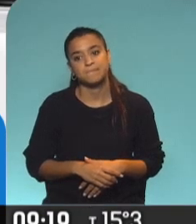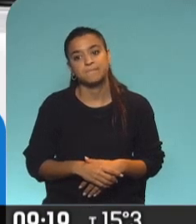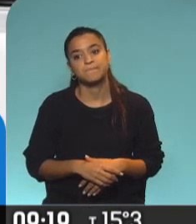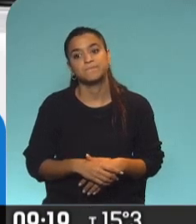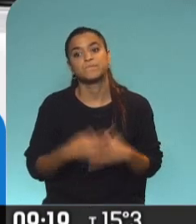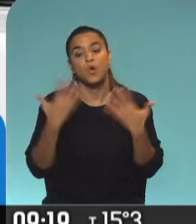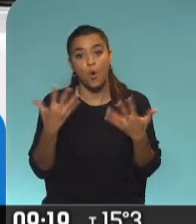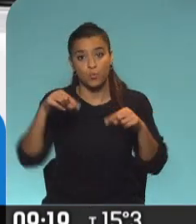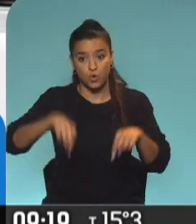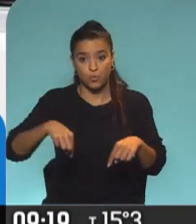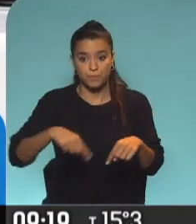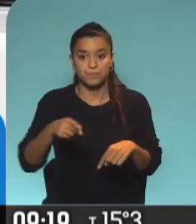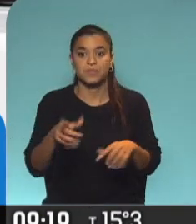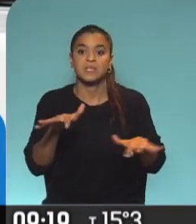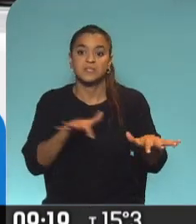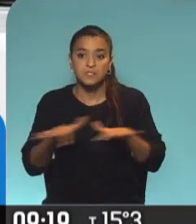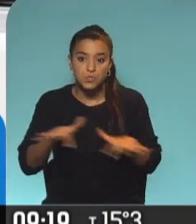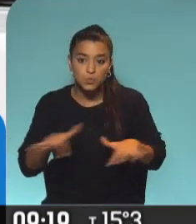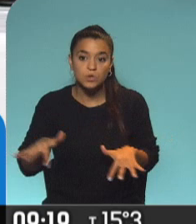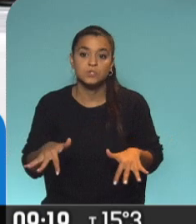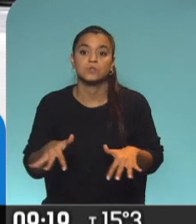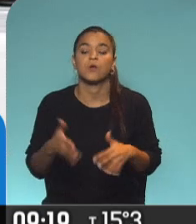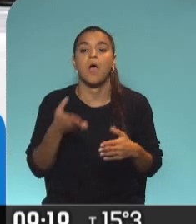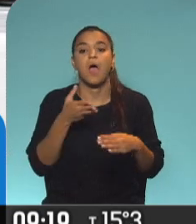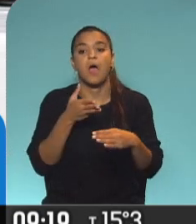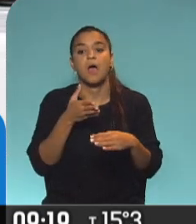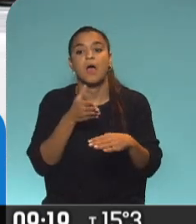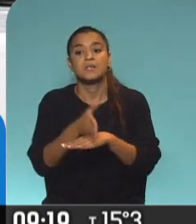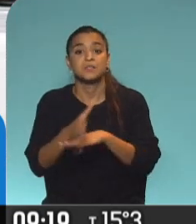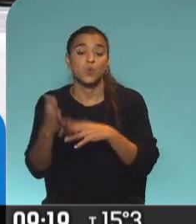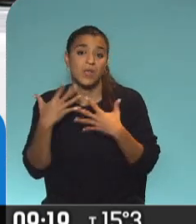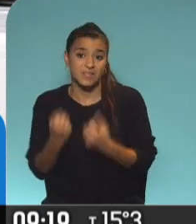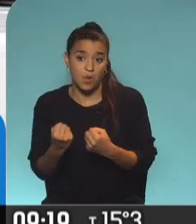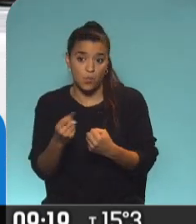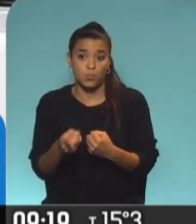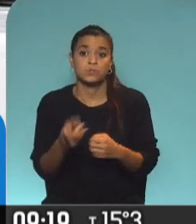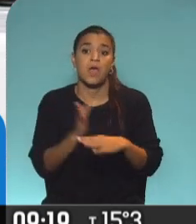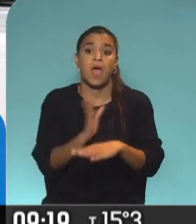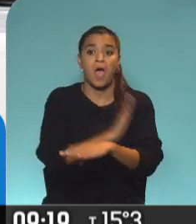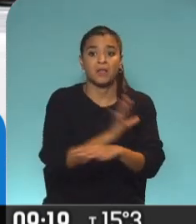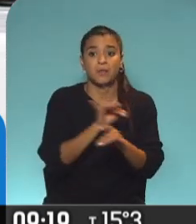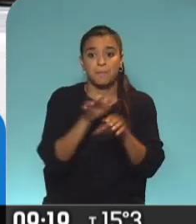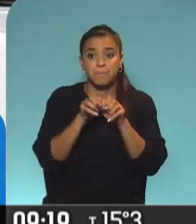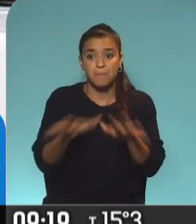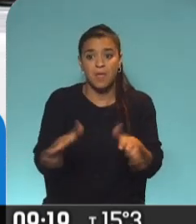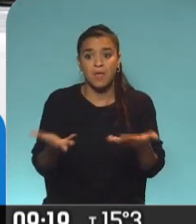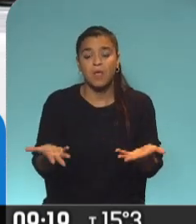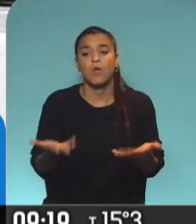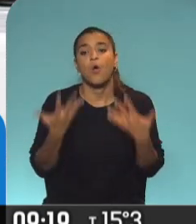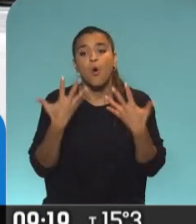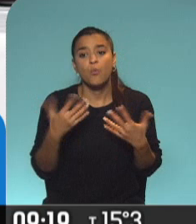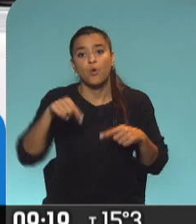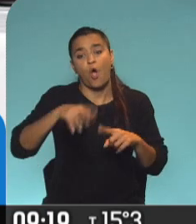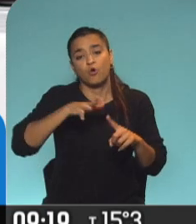Hay, por supuesto, en este sentido, situaciones de acceso a la salud que son previas a la pandemia, que por supuesto